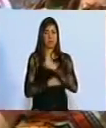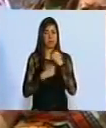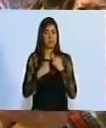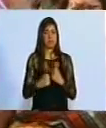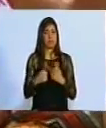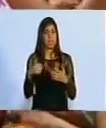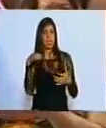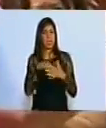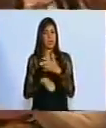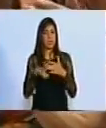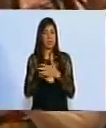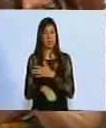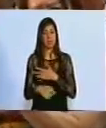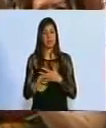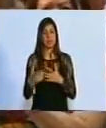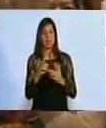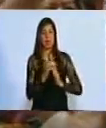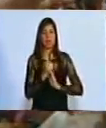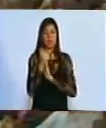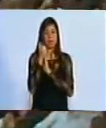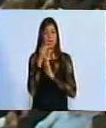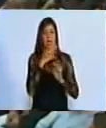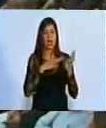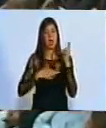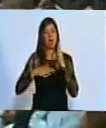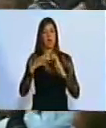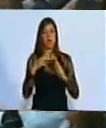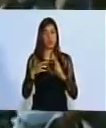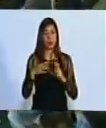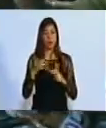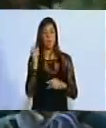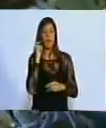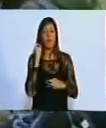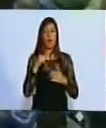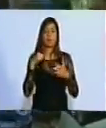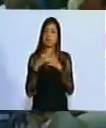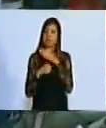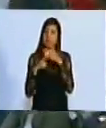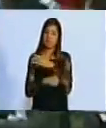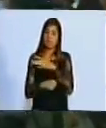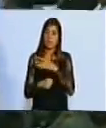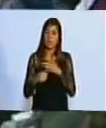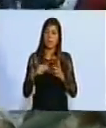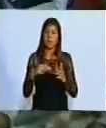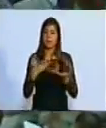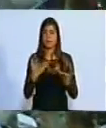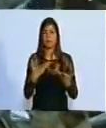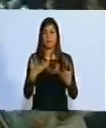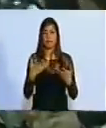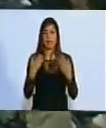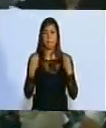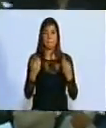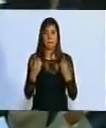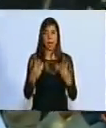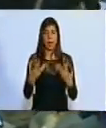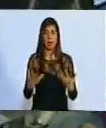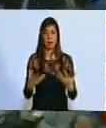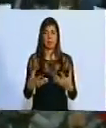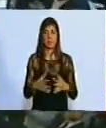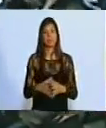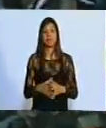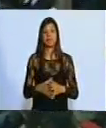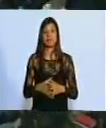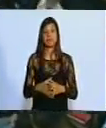ser vanguardia revolucionaria, vanguardia de la lucha no solo para